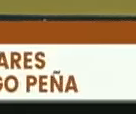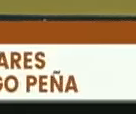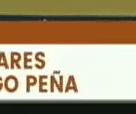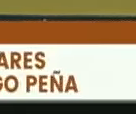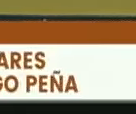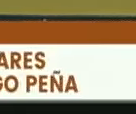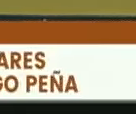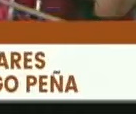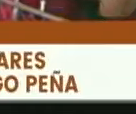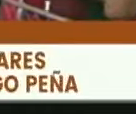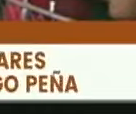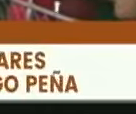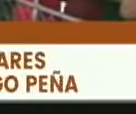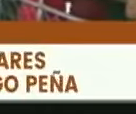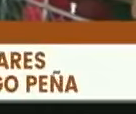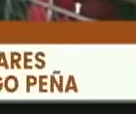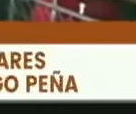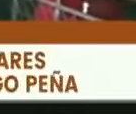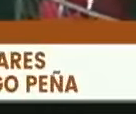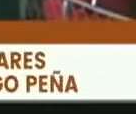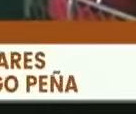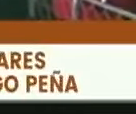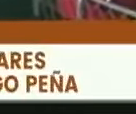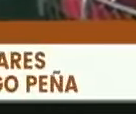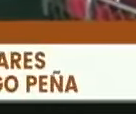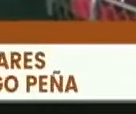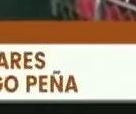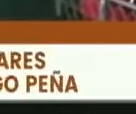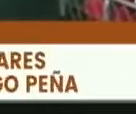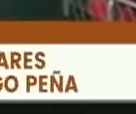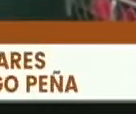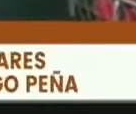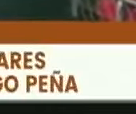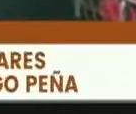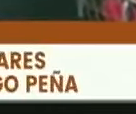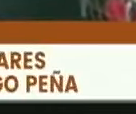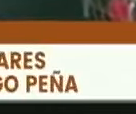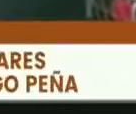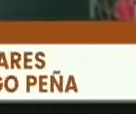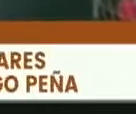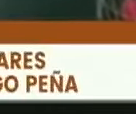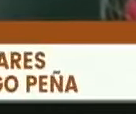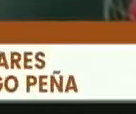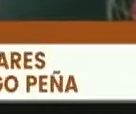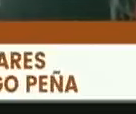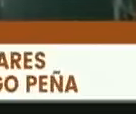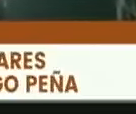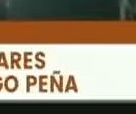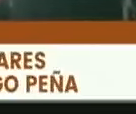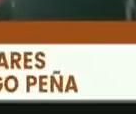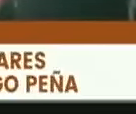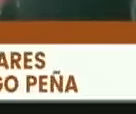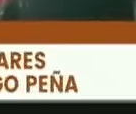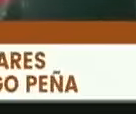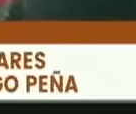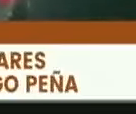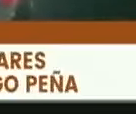Y usted no escucha por ningún lado a una persona de la oposición condenar esos